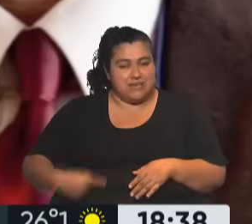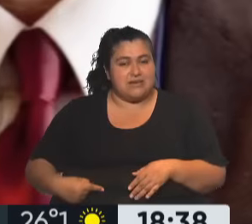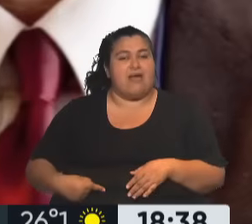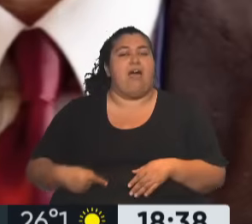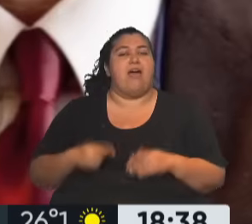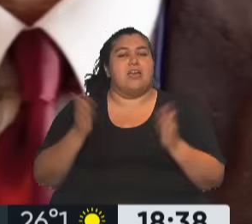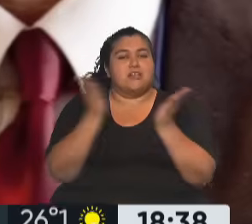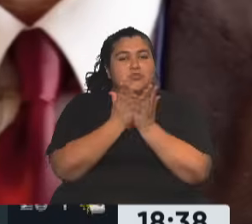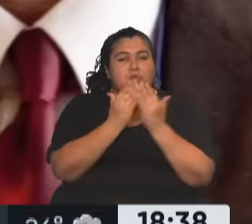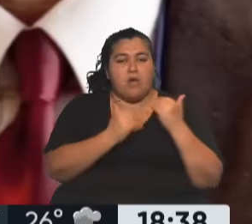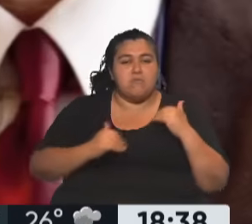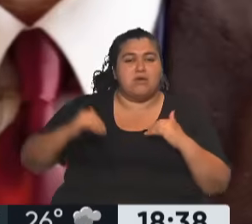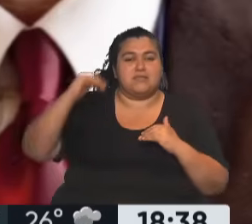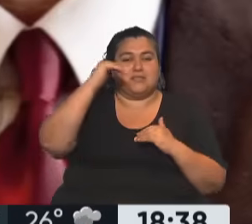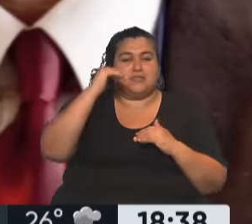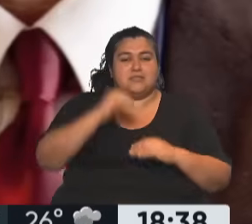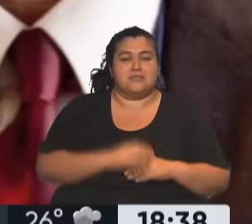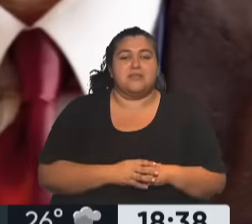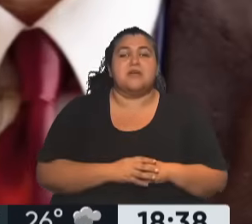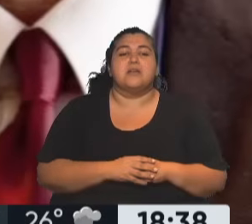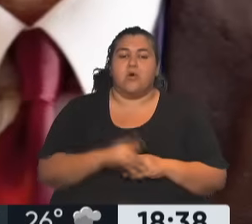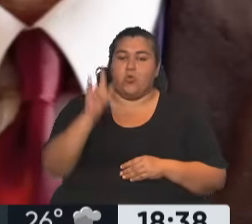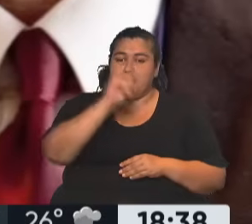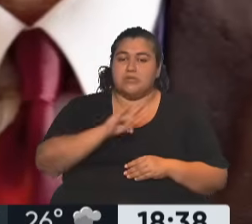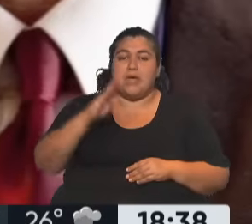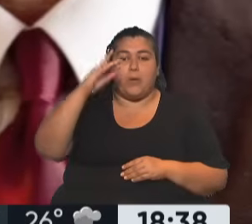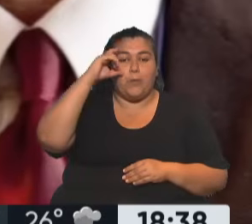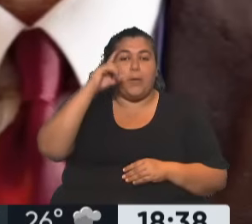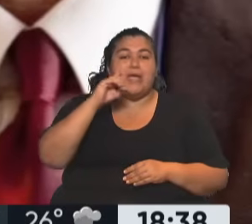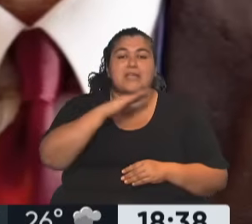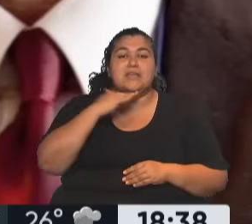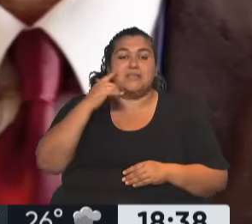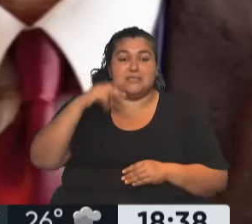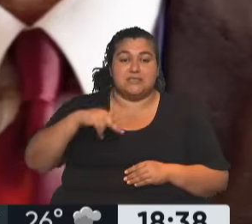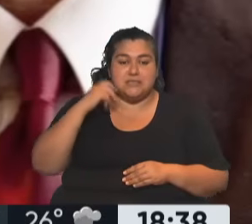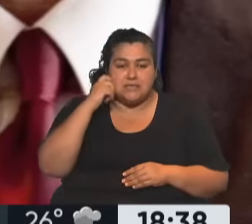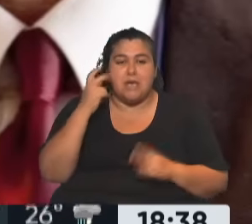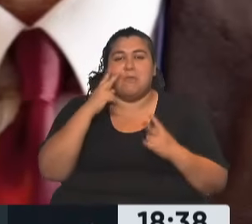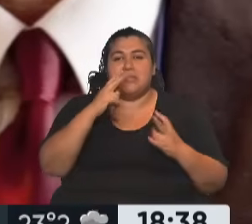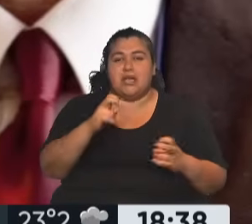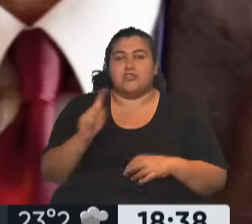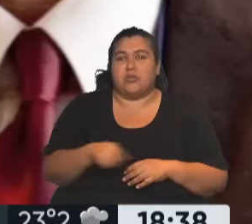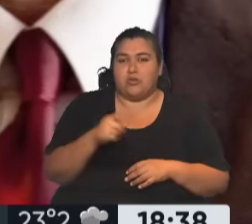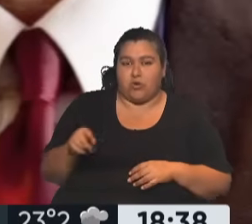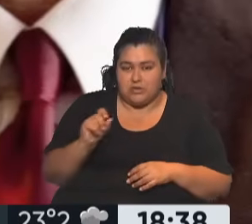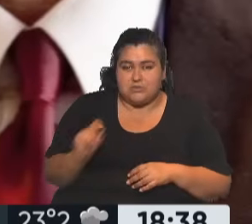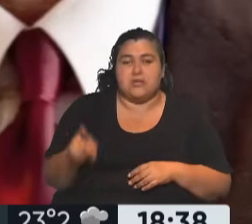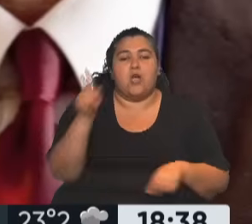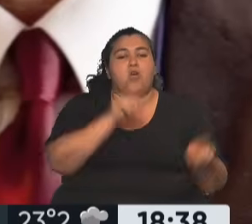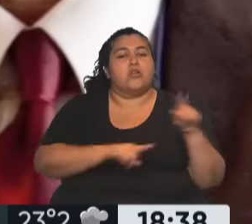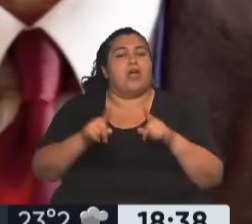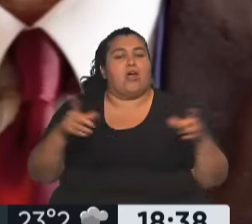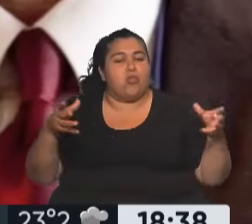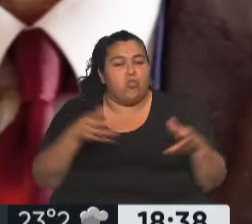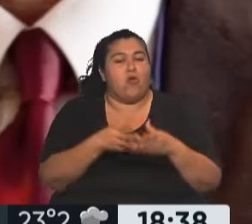posgrado en el Departamento de Economía de la Universidad de Beijing, es investigador del CONICET, coordinador académico